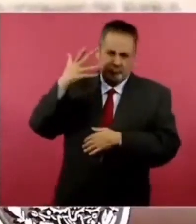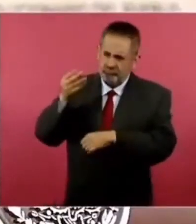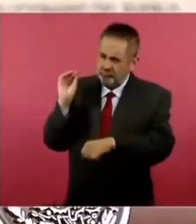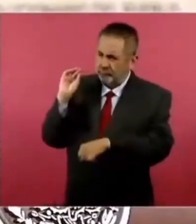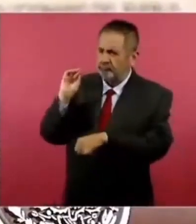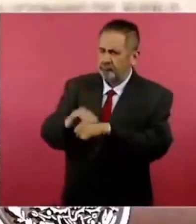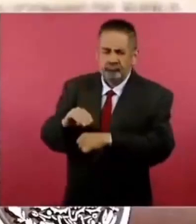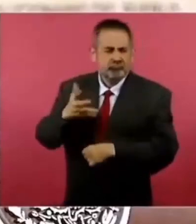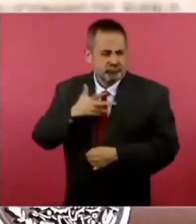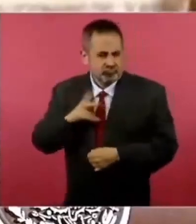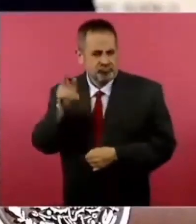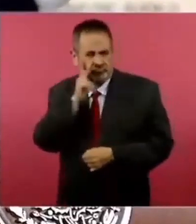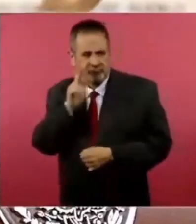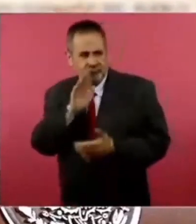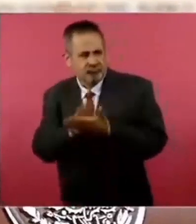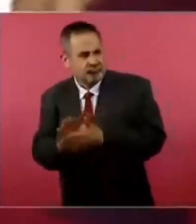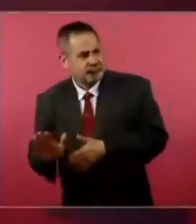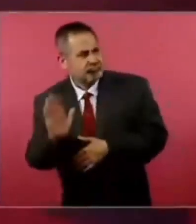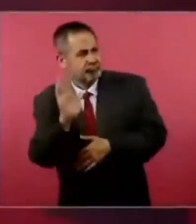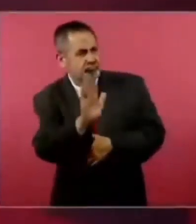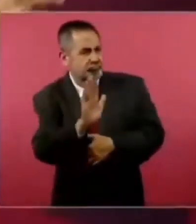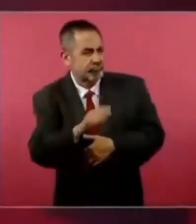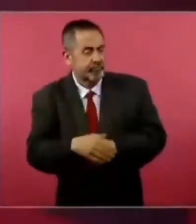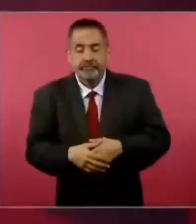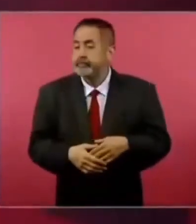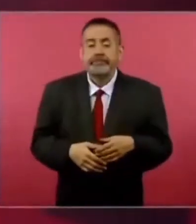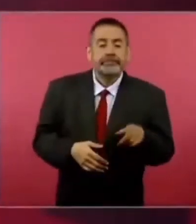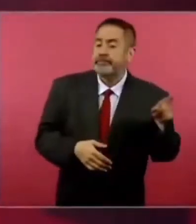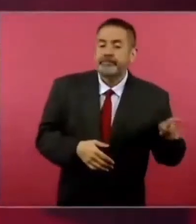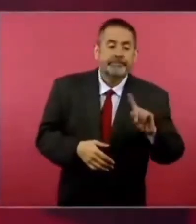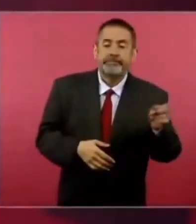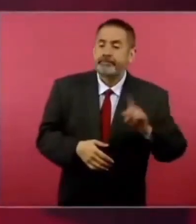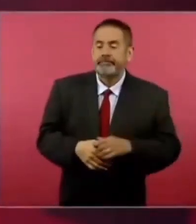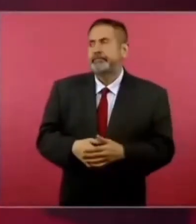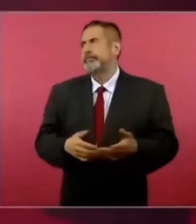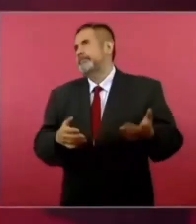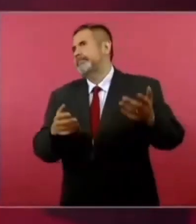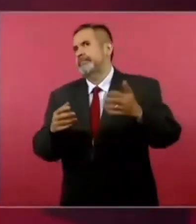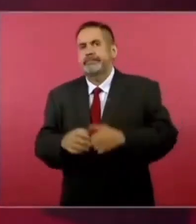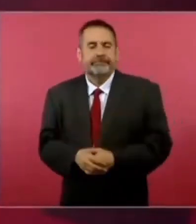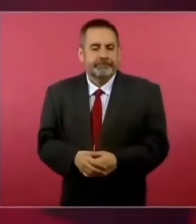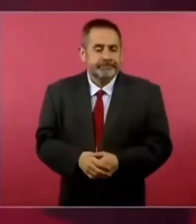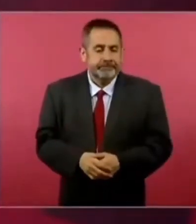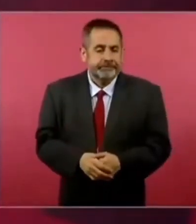y se puede probar. Ah, pero ahora hay mensajes